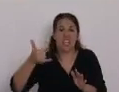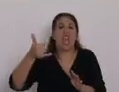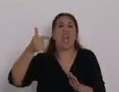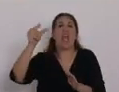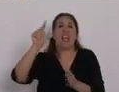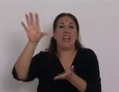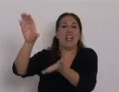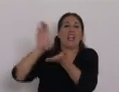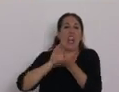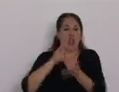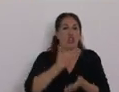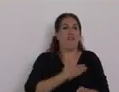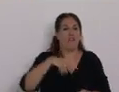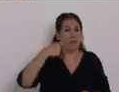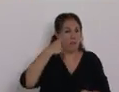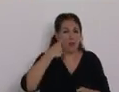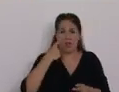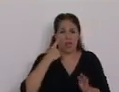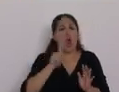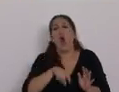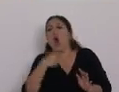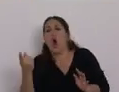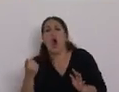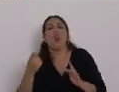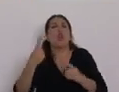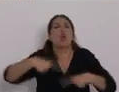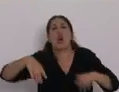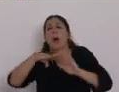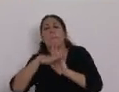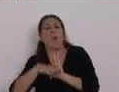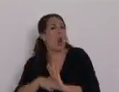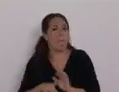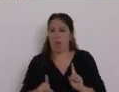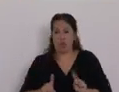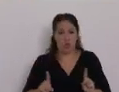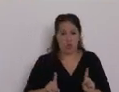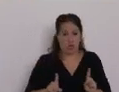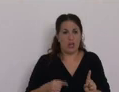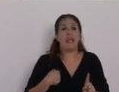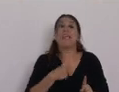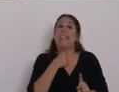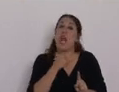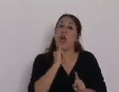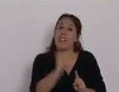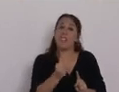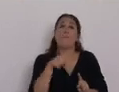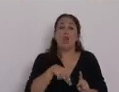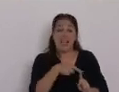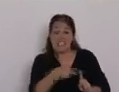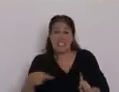con el Fondo Monetario. No estamos discutiendo ningún programa de gobierno. Quiero decirlo porque esta semana también hemos tenido